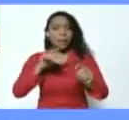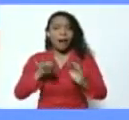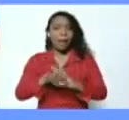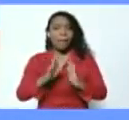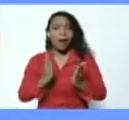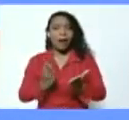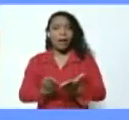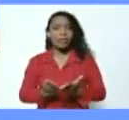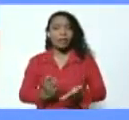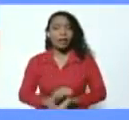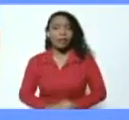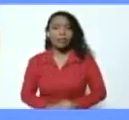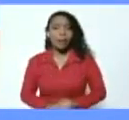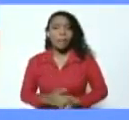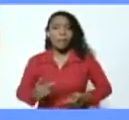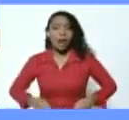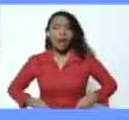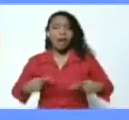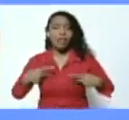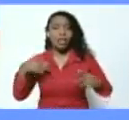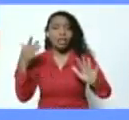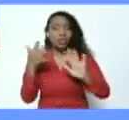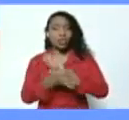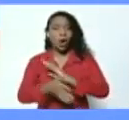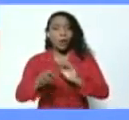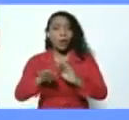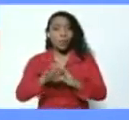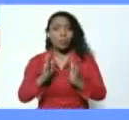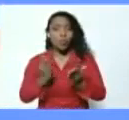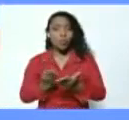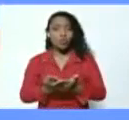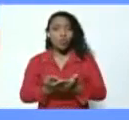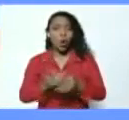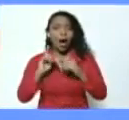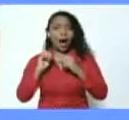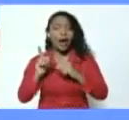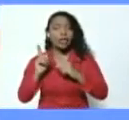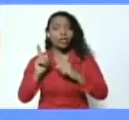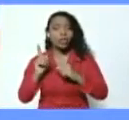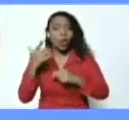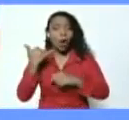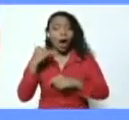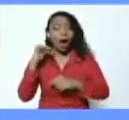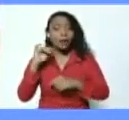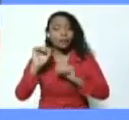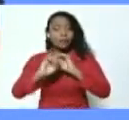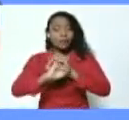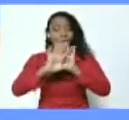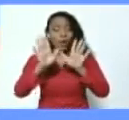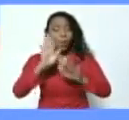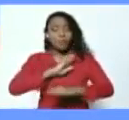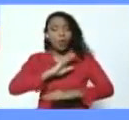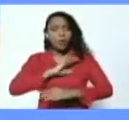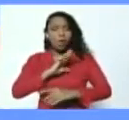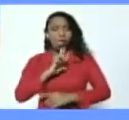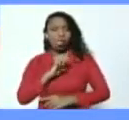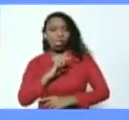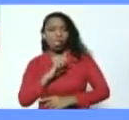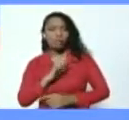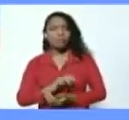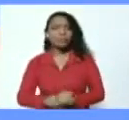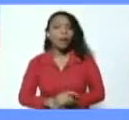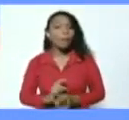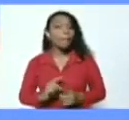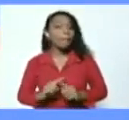planeta, para la vida sobre el planeta. Eso lo tienen claro propios y extraños.